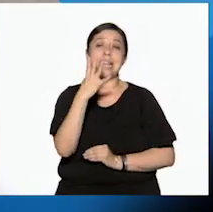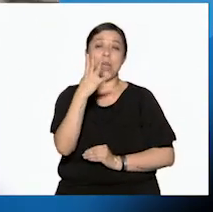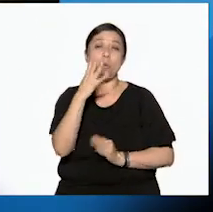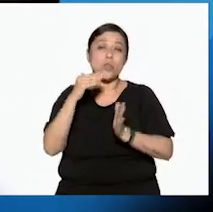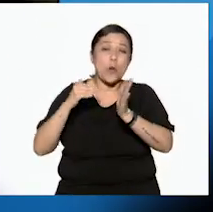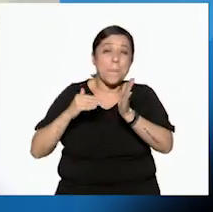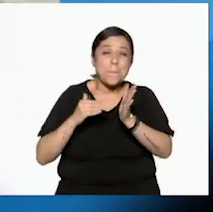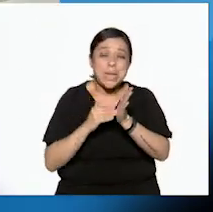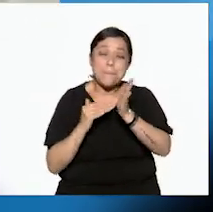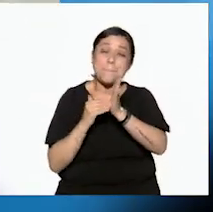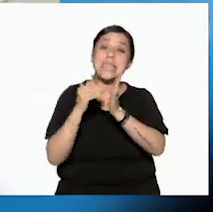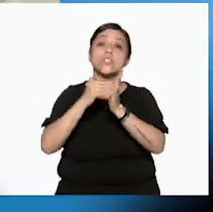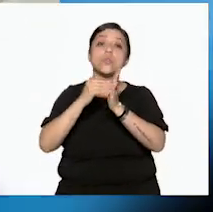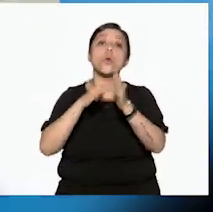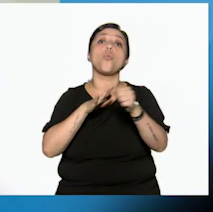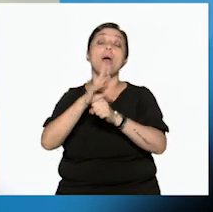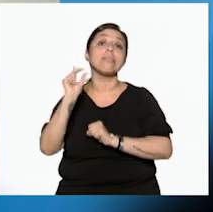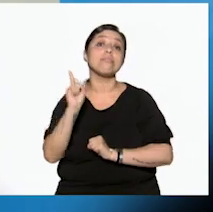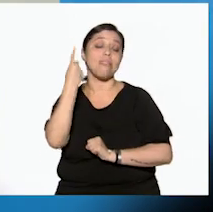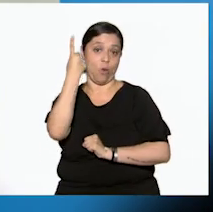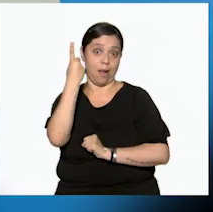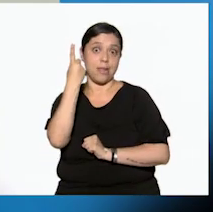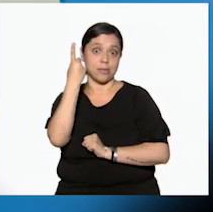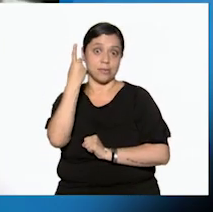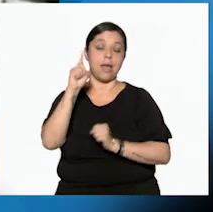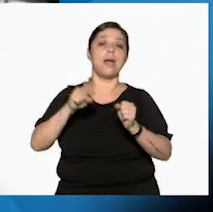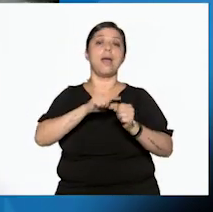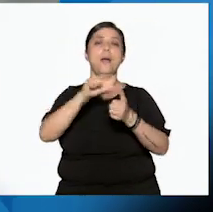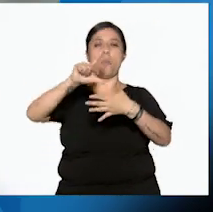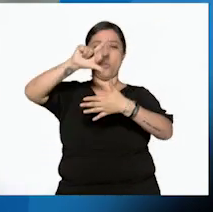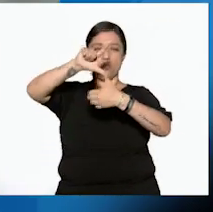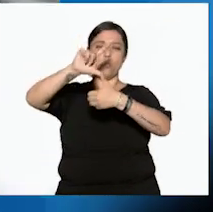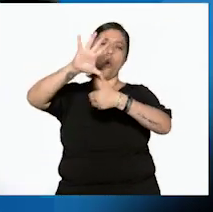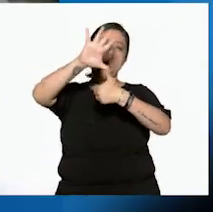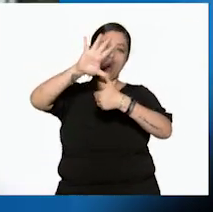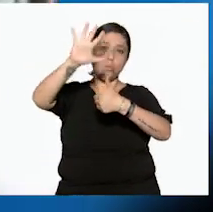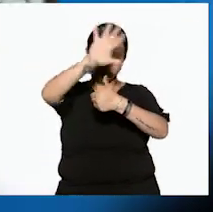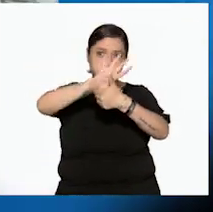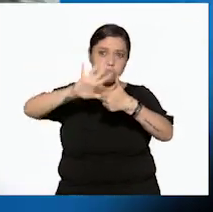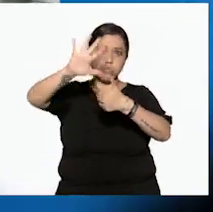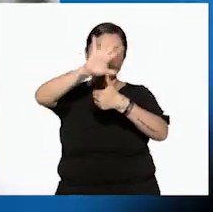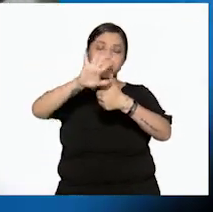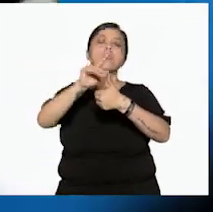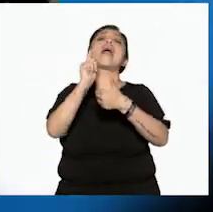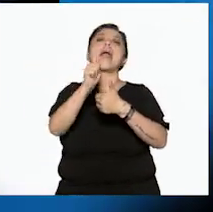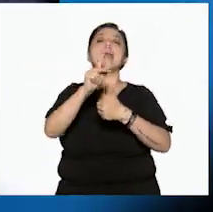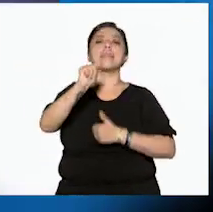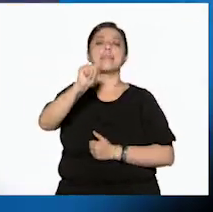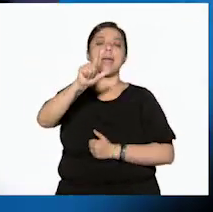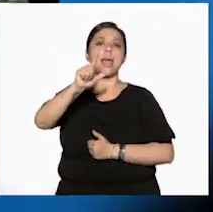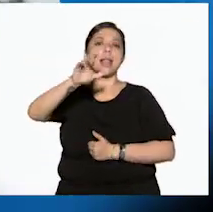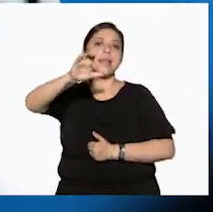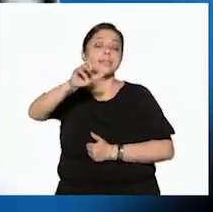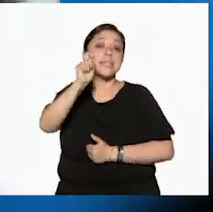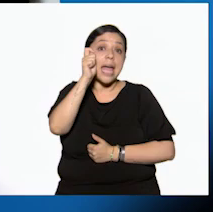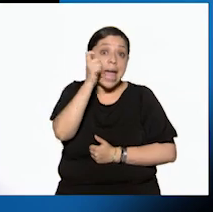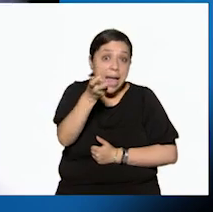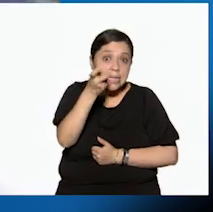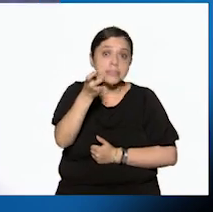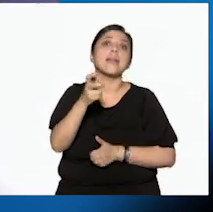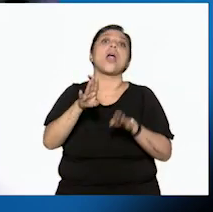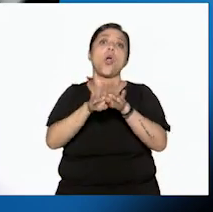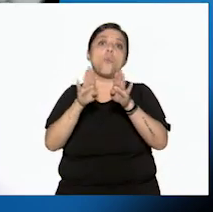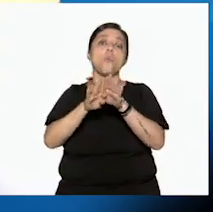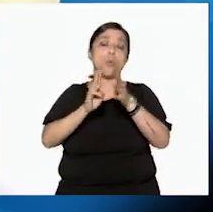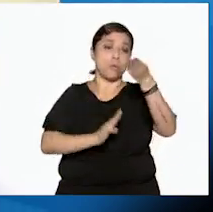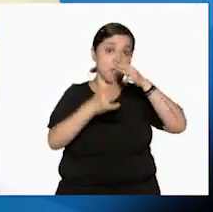millones. La zona comercial de Norteamérica es, gracias al Tratado de Libre Comercio, una de las más dinámicas del